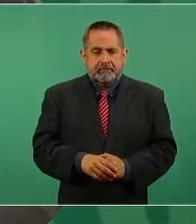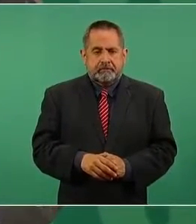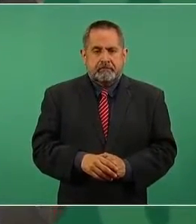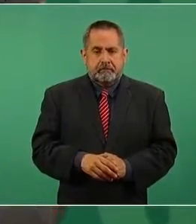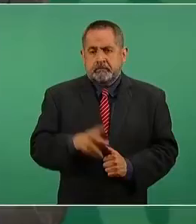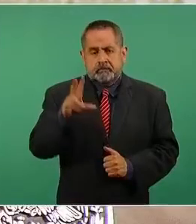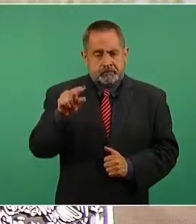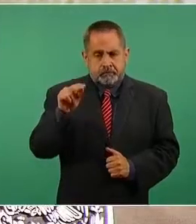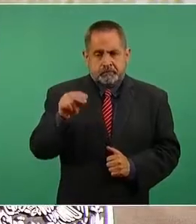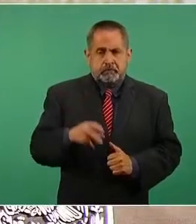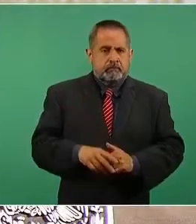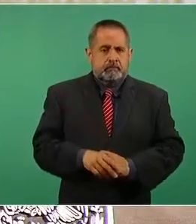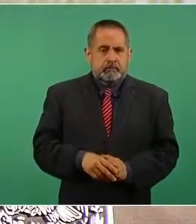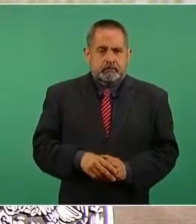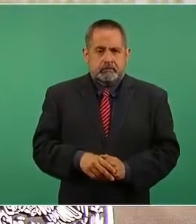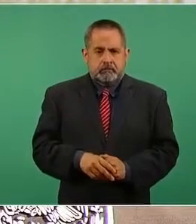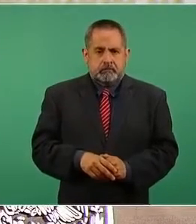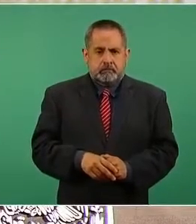No,